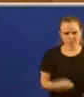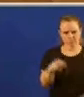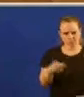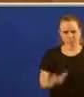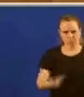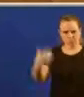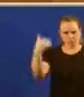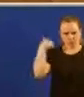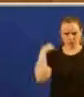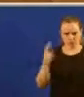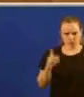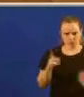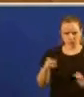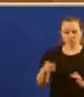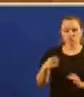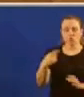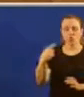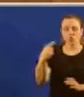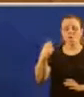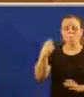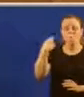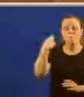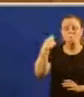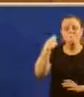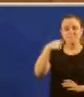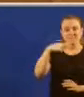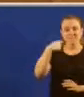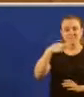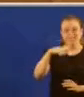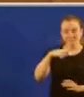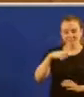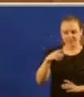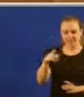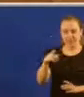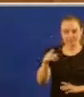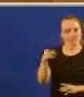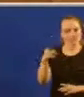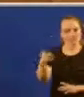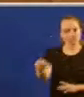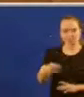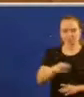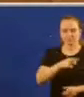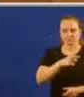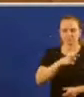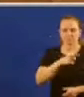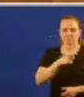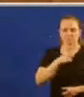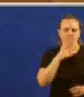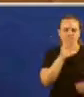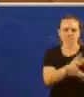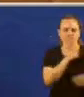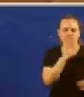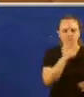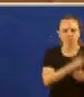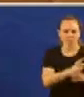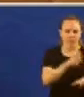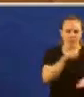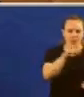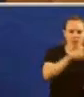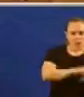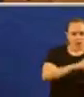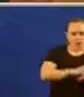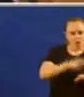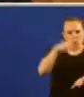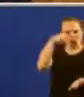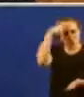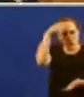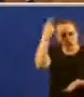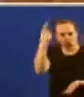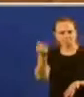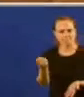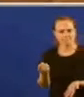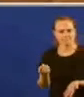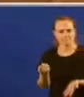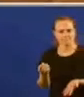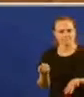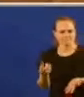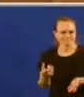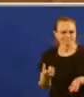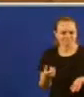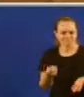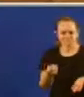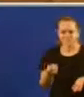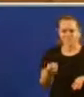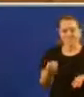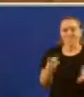ser o presidente que máis atacou a nosa autoestima, a nosa lingua, a nosa cultura, en definitiva, o que máis nos une